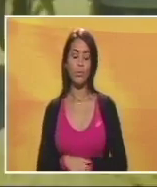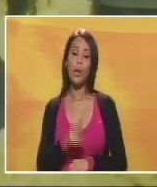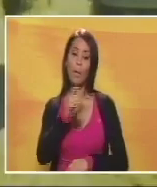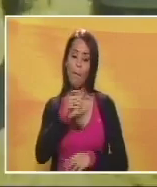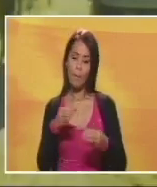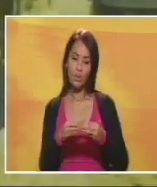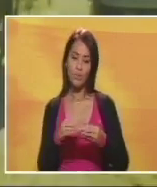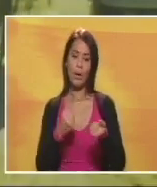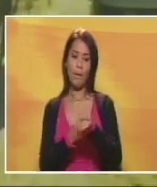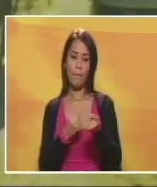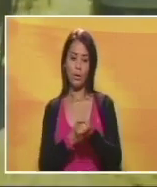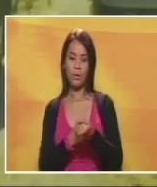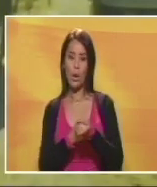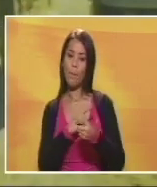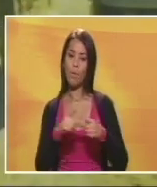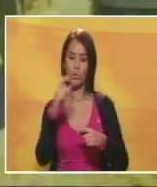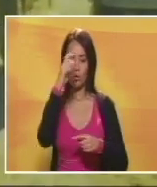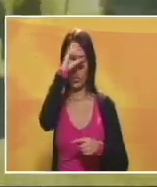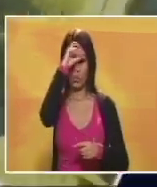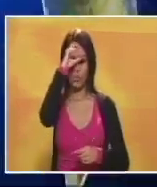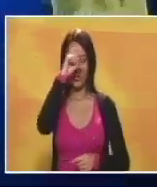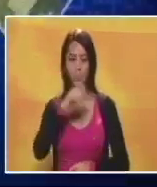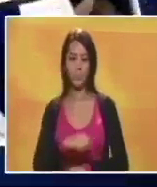rebeldes apoyados por Turquía.